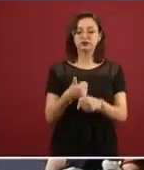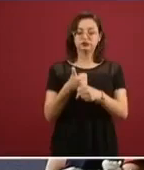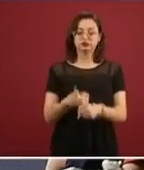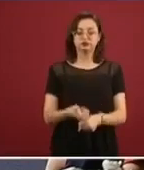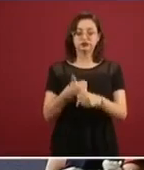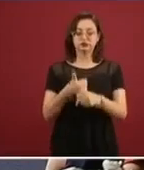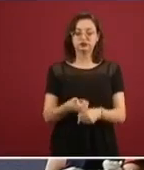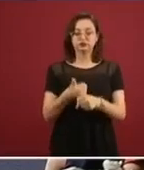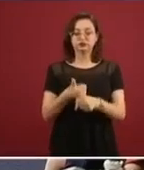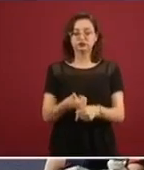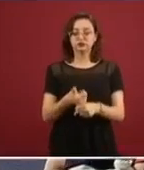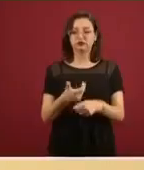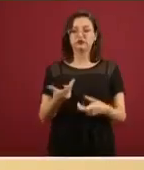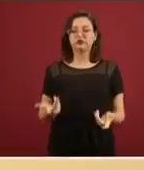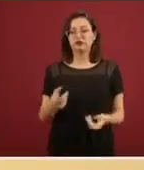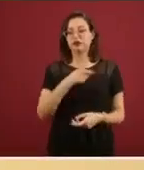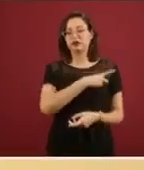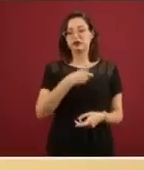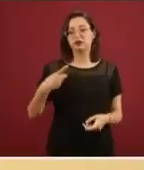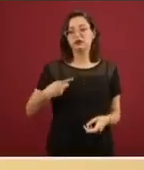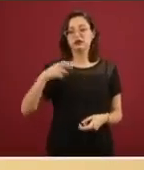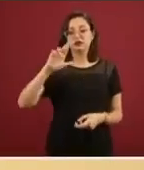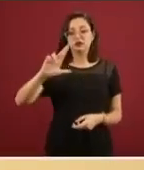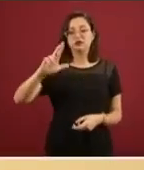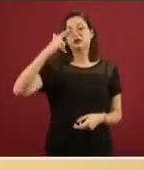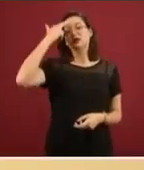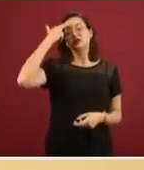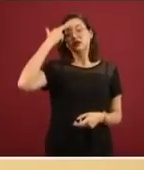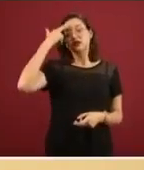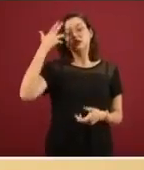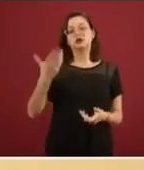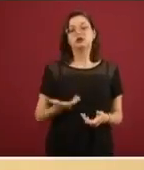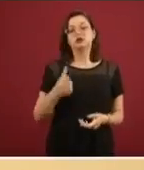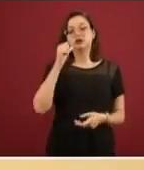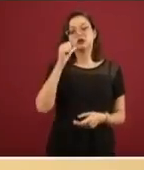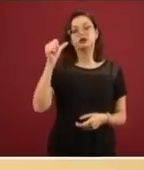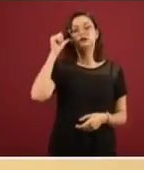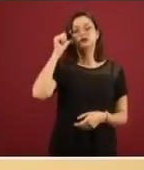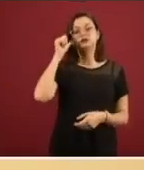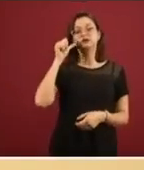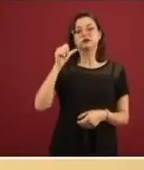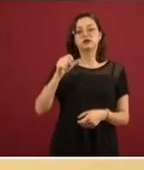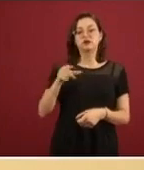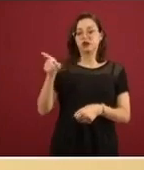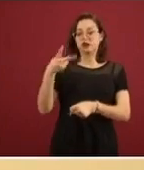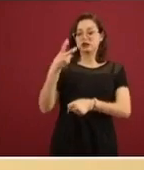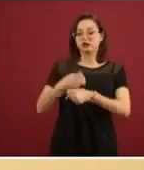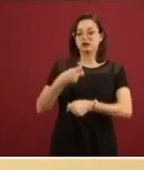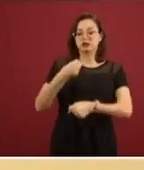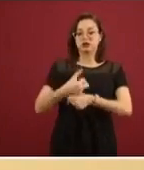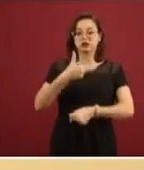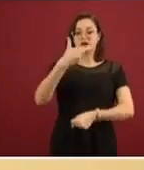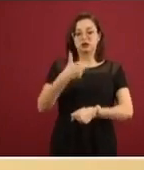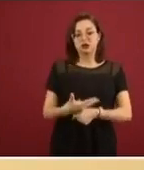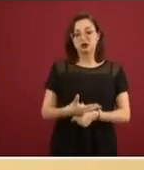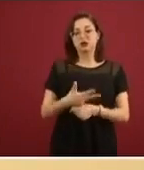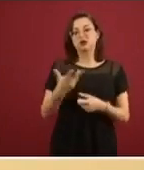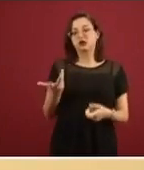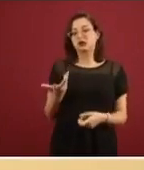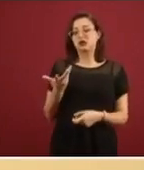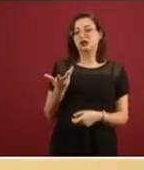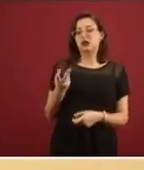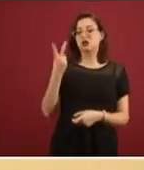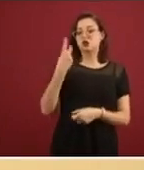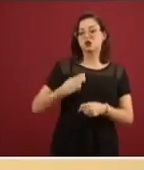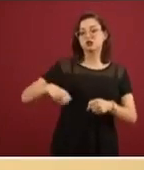la enfermedad. Recordando que la estimación, por lo que ya comentaba ayer el señor subsecretario, tiene un retraso de